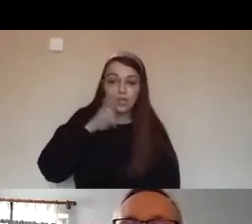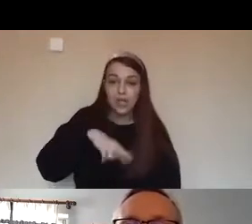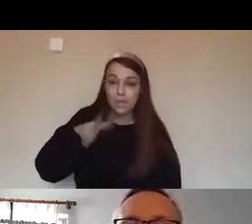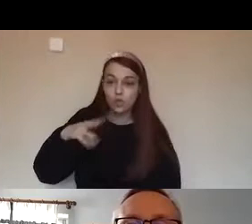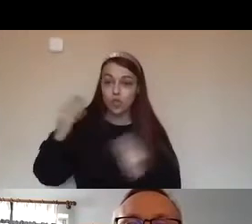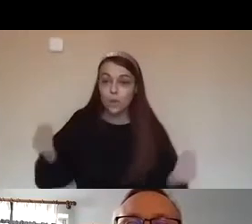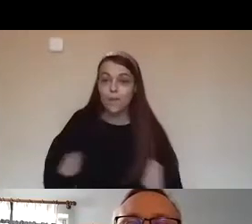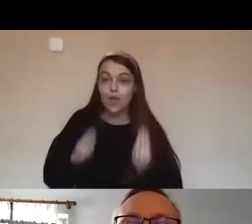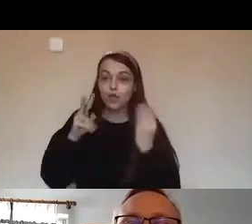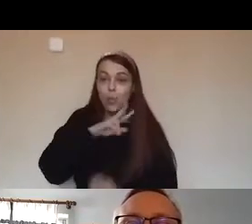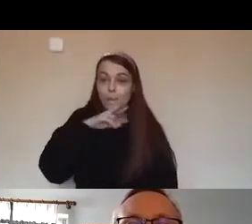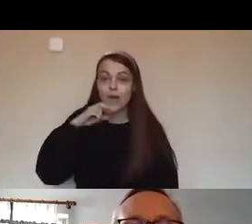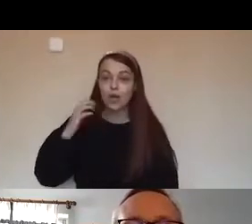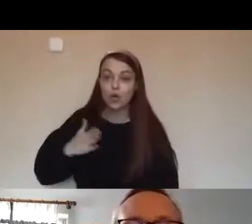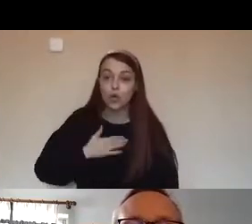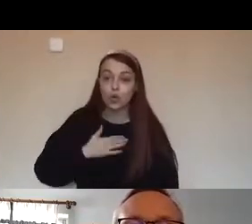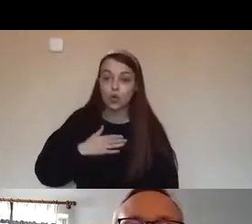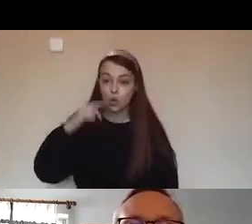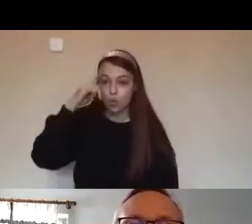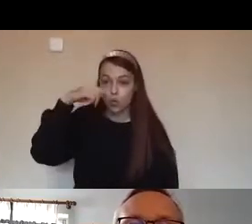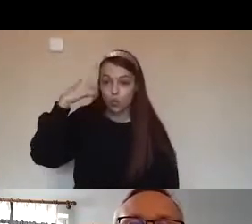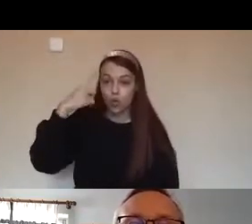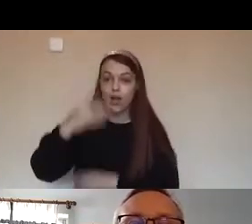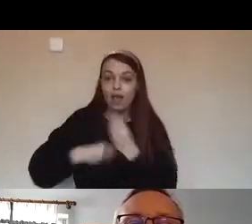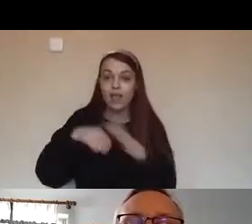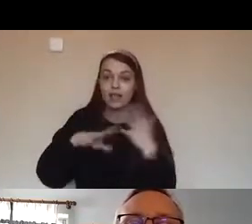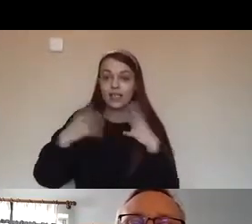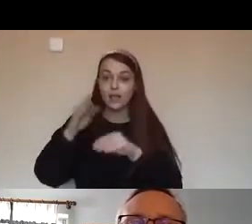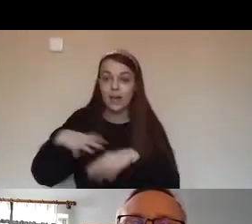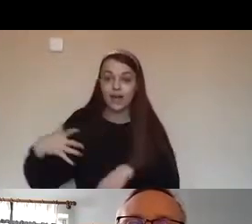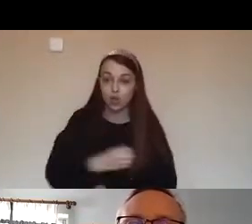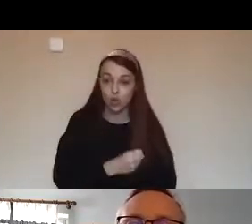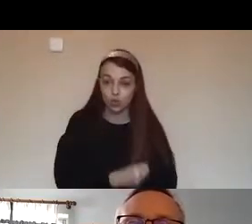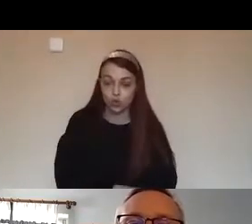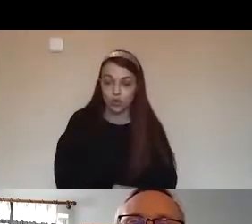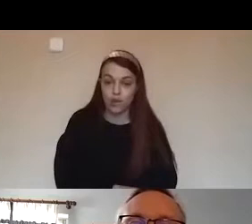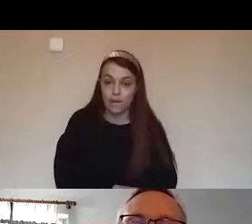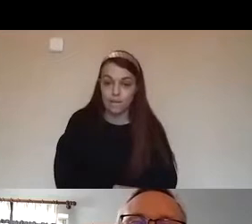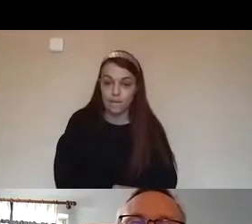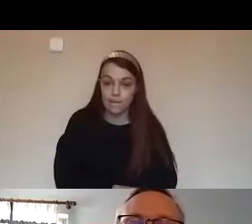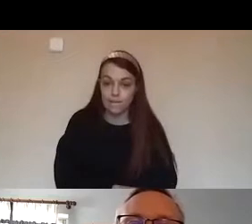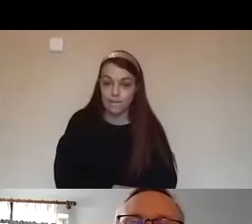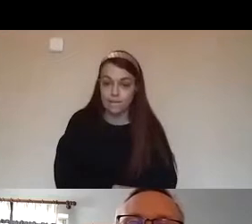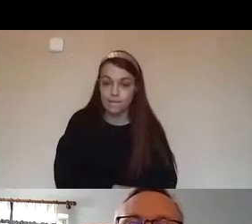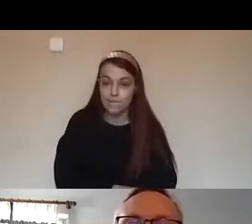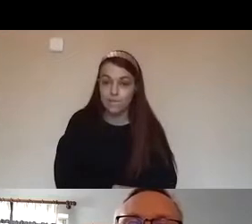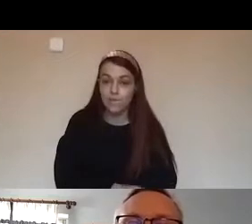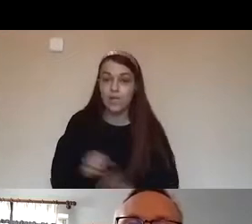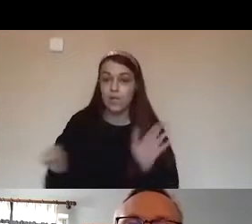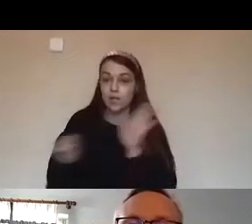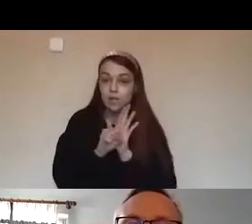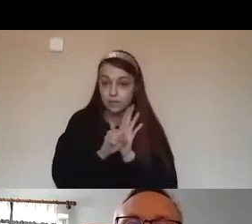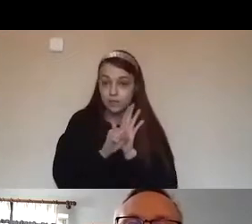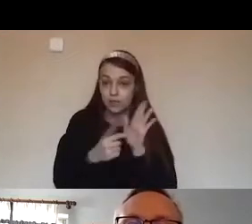en valor el patrimonio cultural haciéndolo accesible para todos. La idea que hay detrás de este distintivo